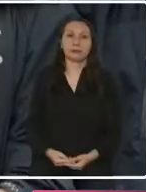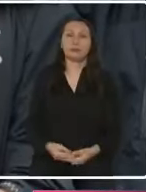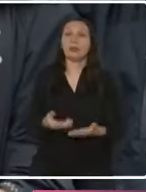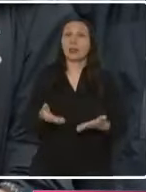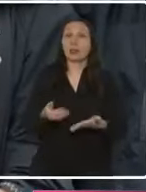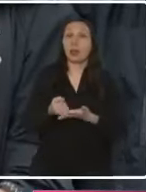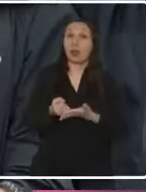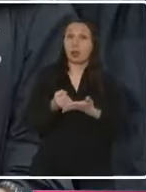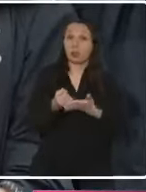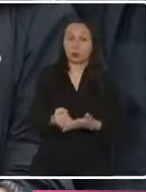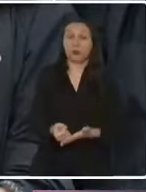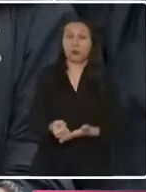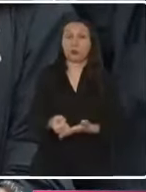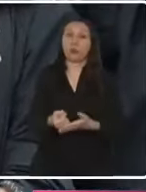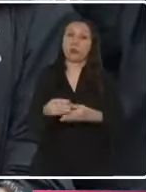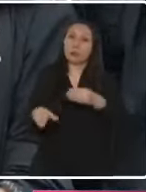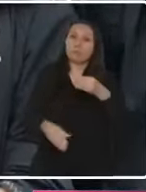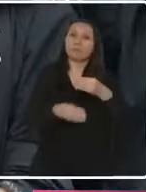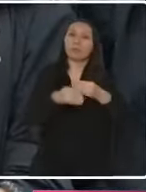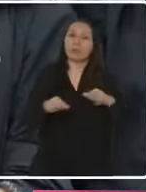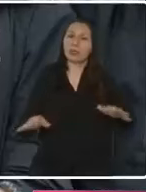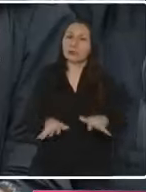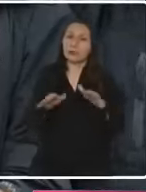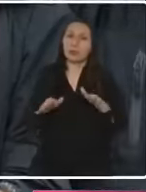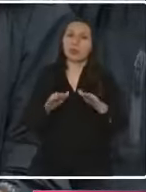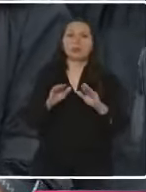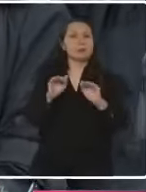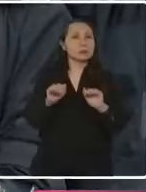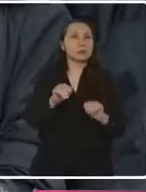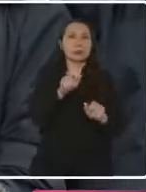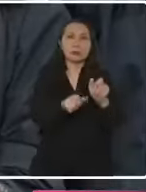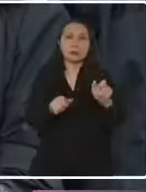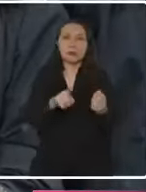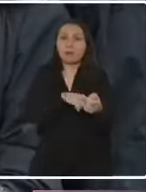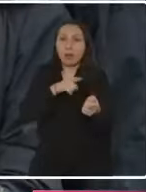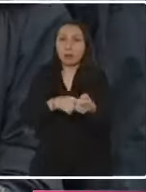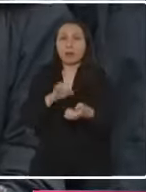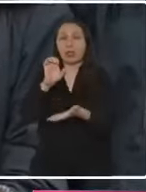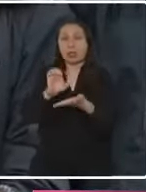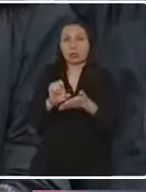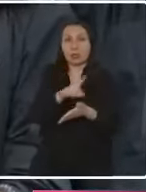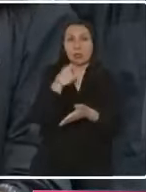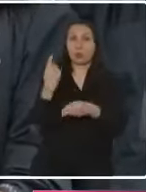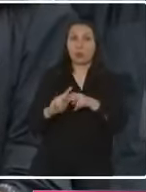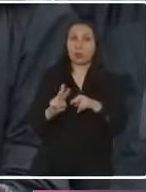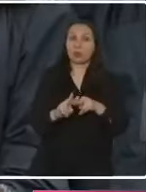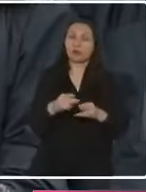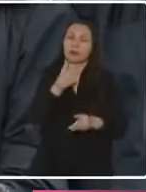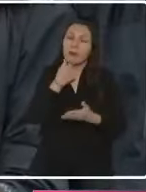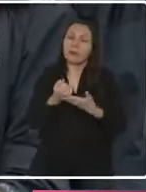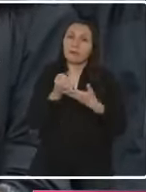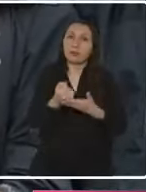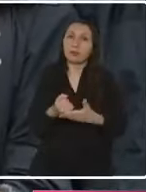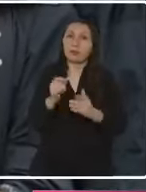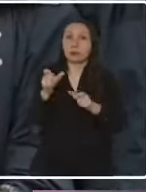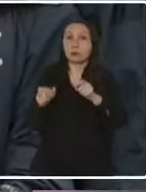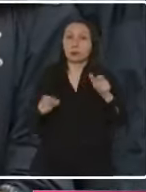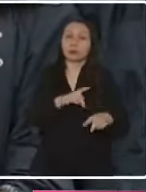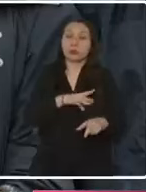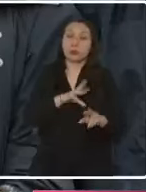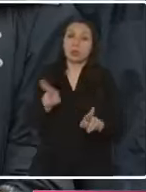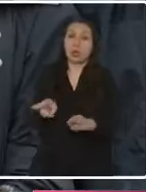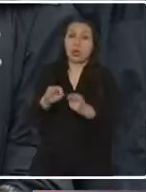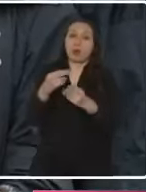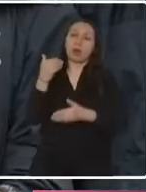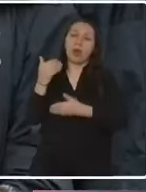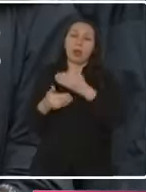Esta colaboración se suma al esfuerzo de las mismas familias y a lo que como Estado estamos realizando y va a facilitar que nuestros compatriotas puedan